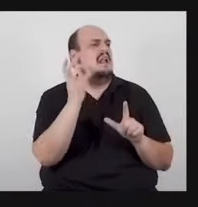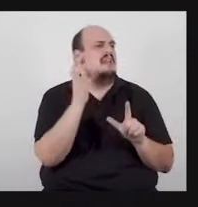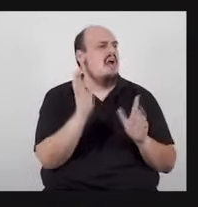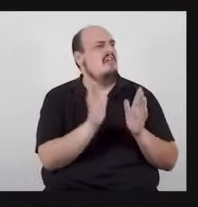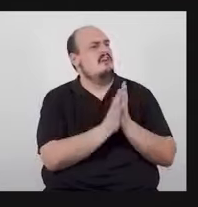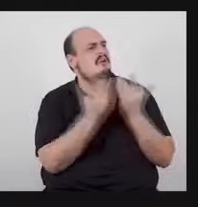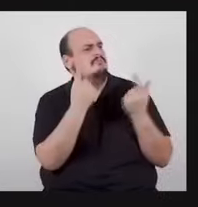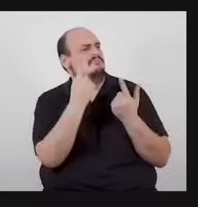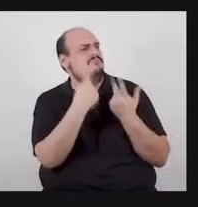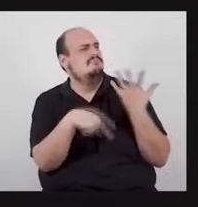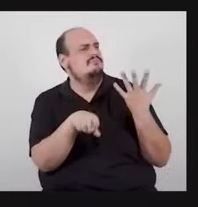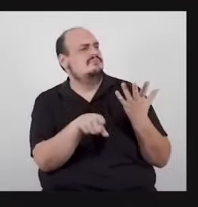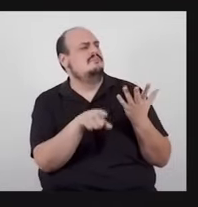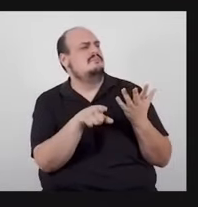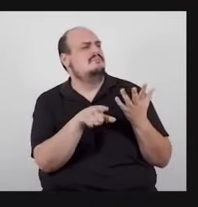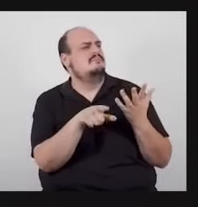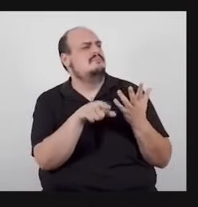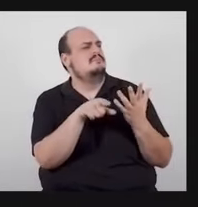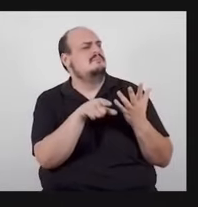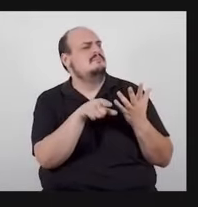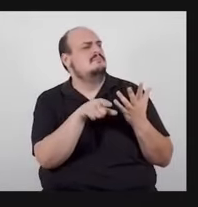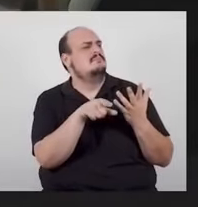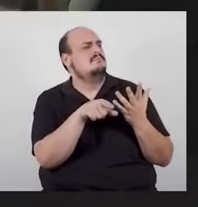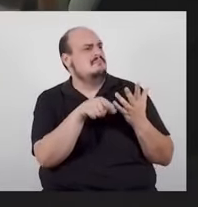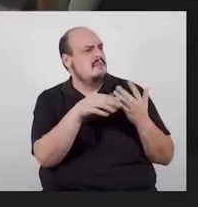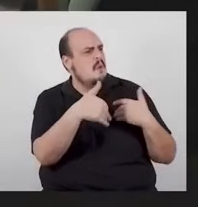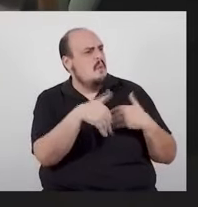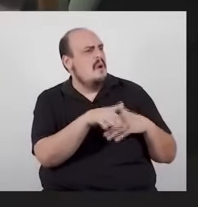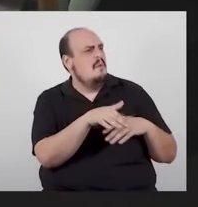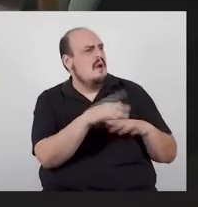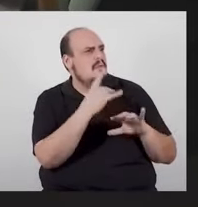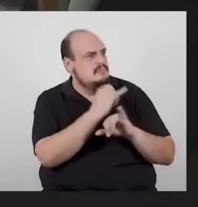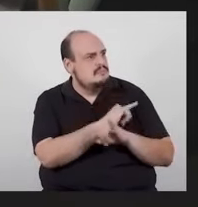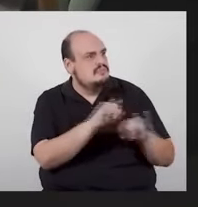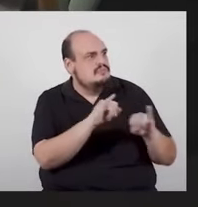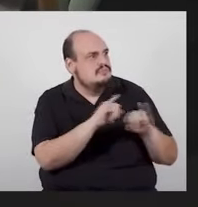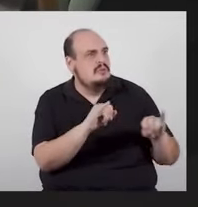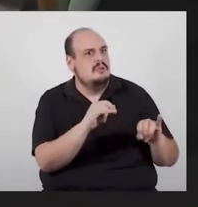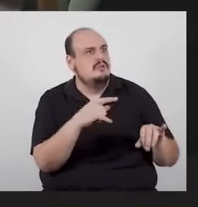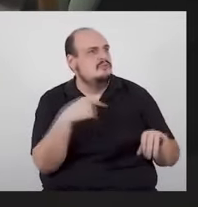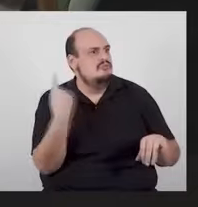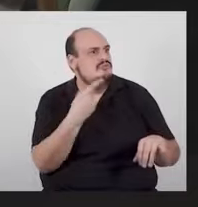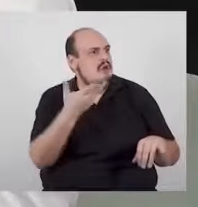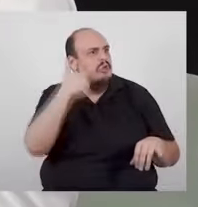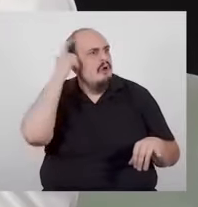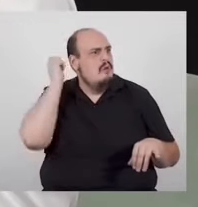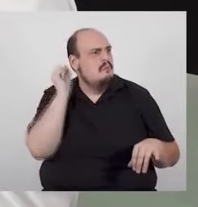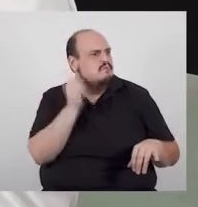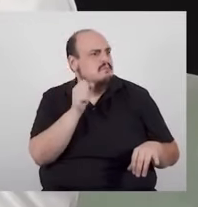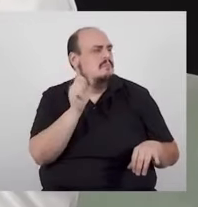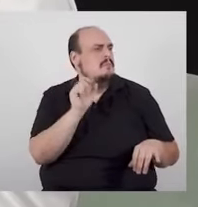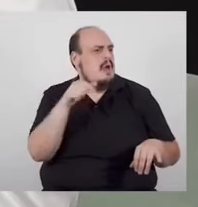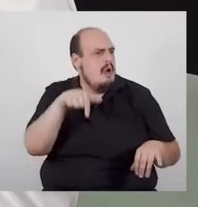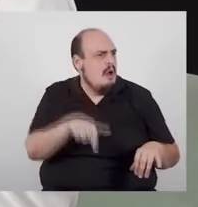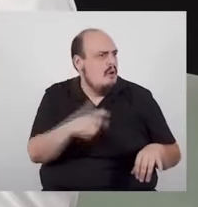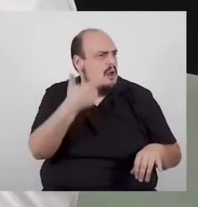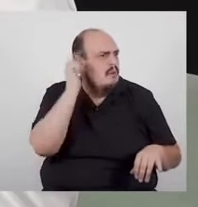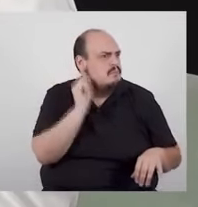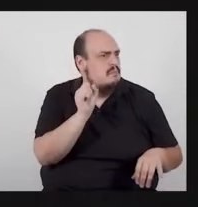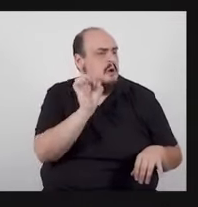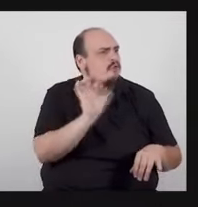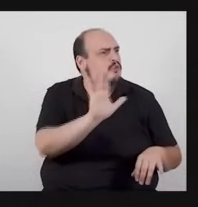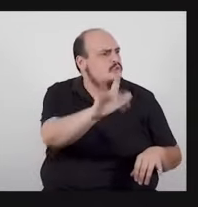podría generarse como compromiso para que esto, todos fuimos, todos somos, todos podemos ser, forme parte de